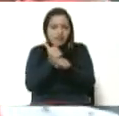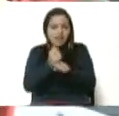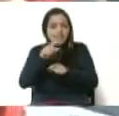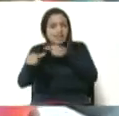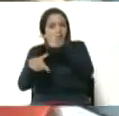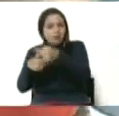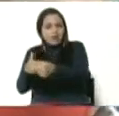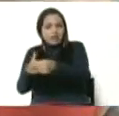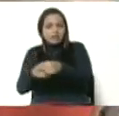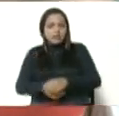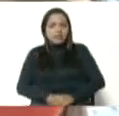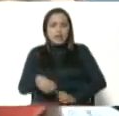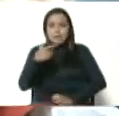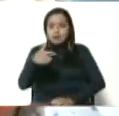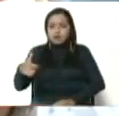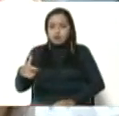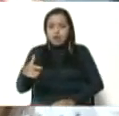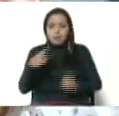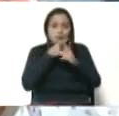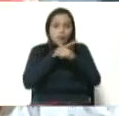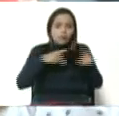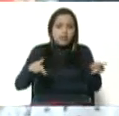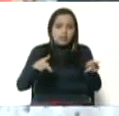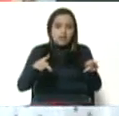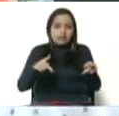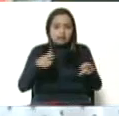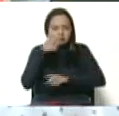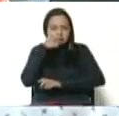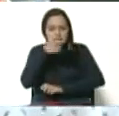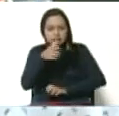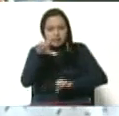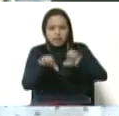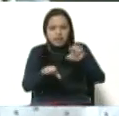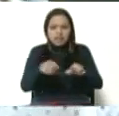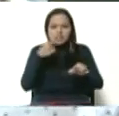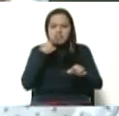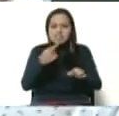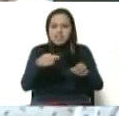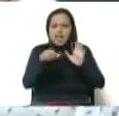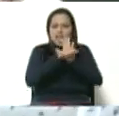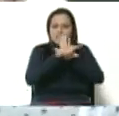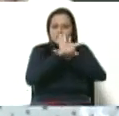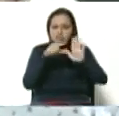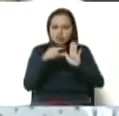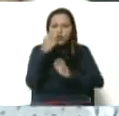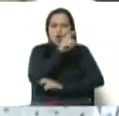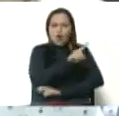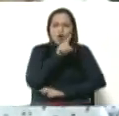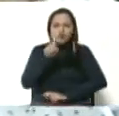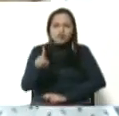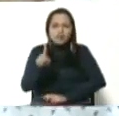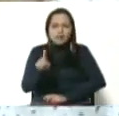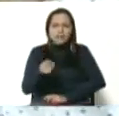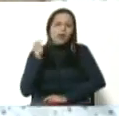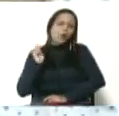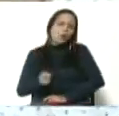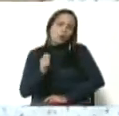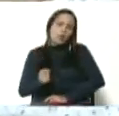los funcionarios públicos, por ejemplo, en su artículo 11 para la jubilación, se señala